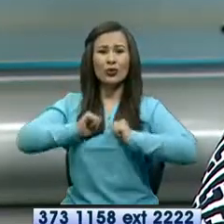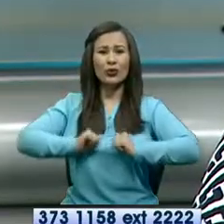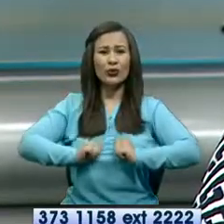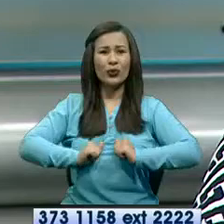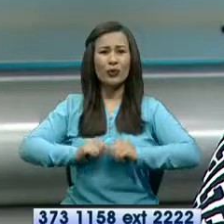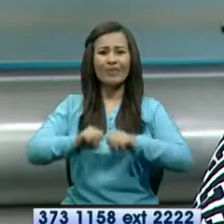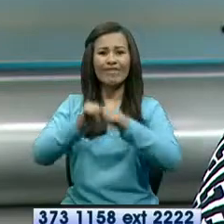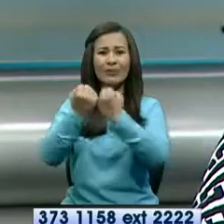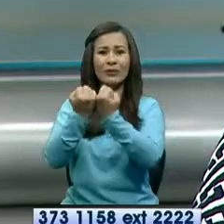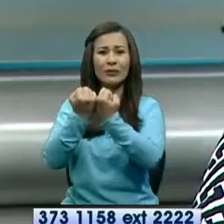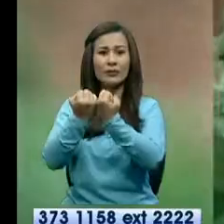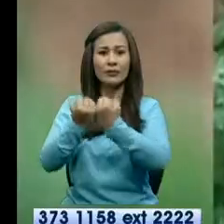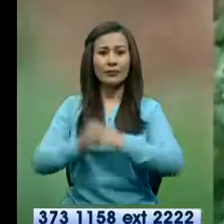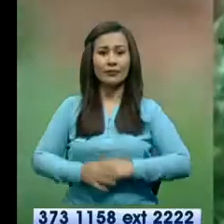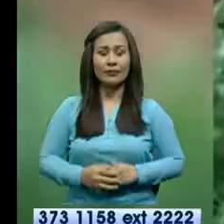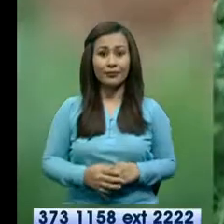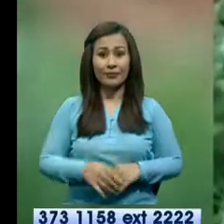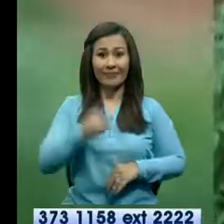afectaciones.